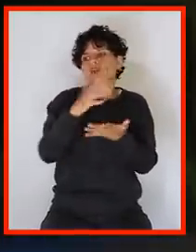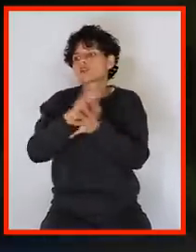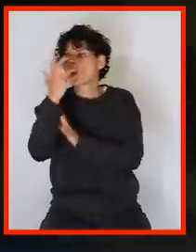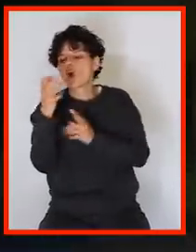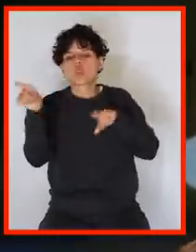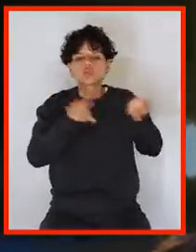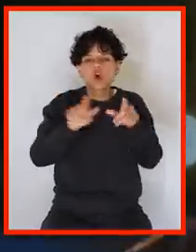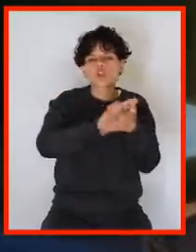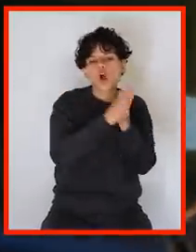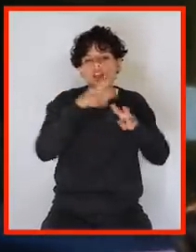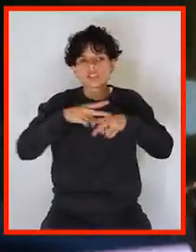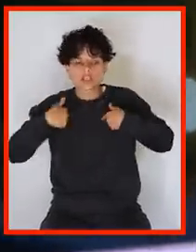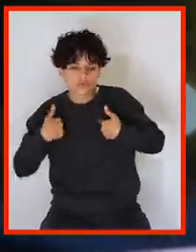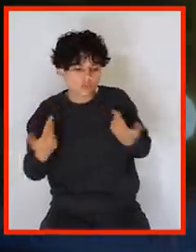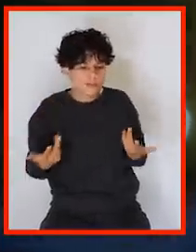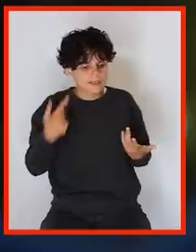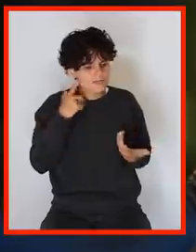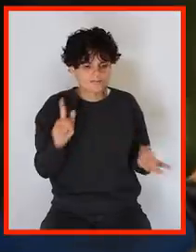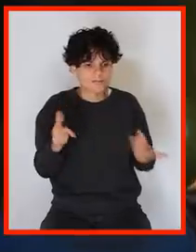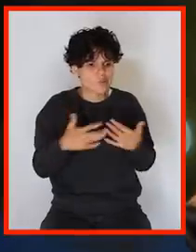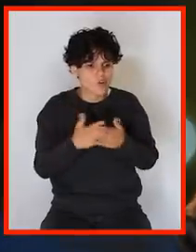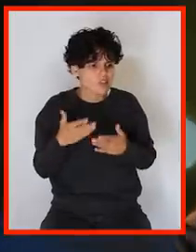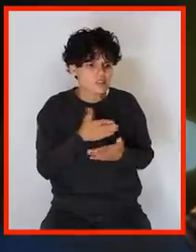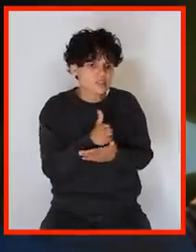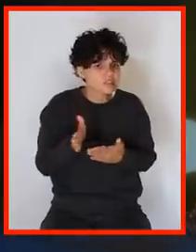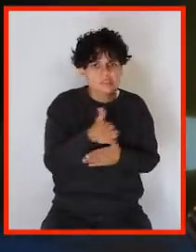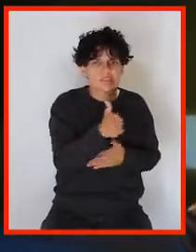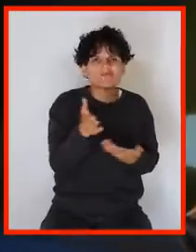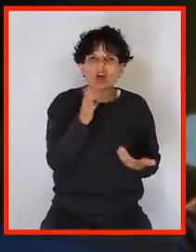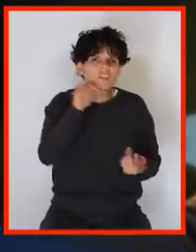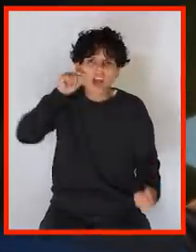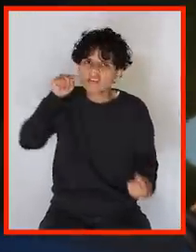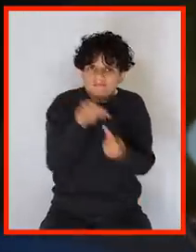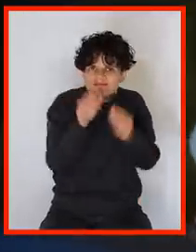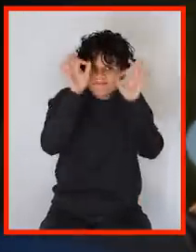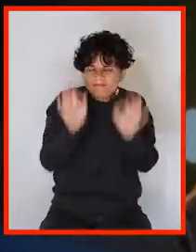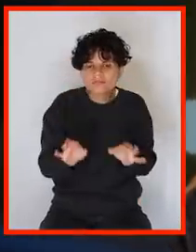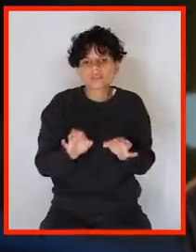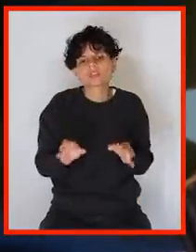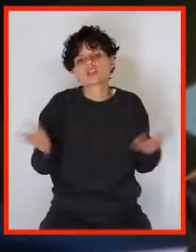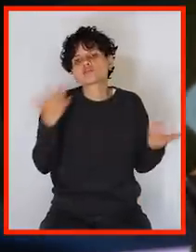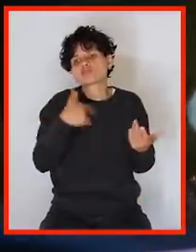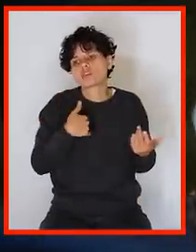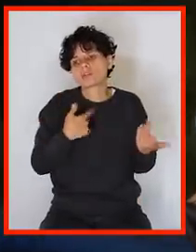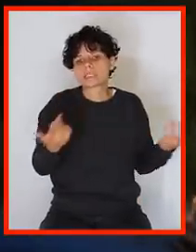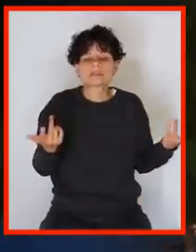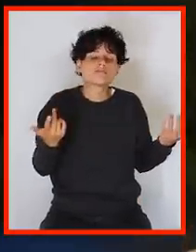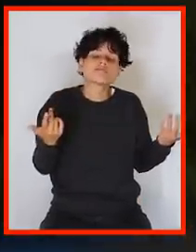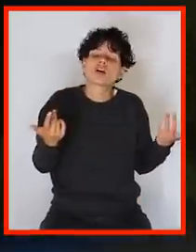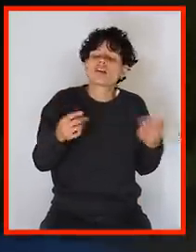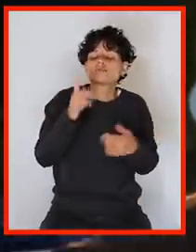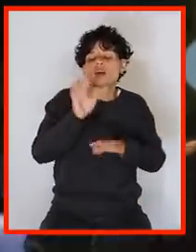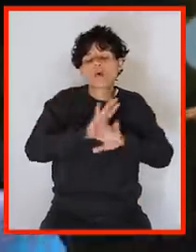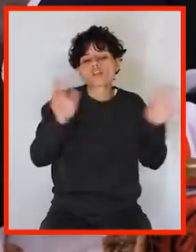en las producciones y la va, y decía, ya, sabéis que no va como para ni un lado. Hago mis cosas así como, puta, como por debajo del agua